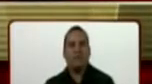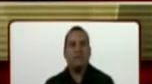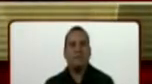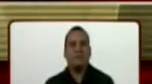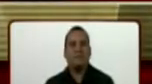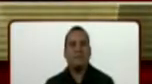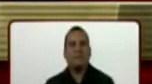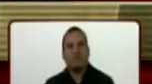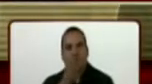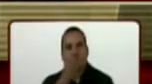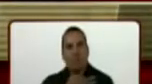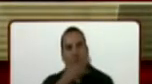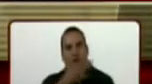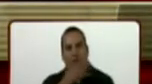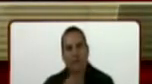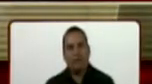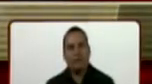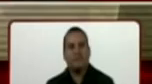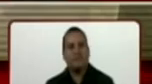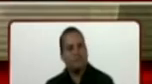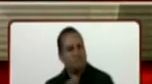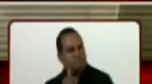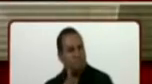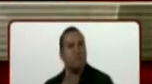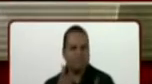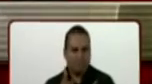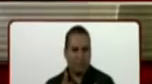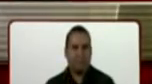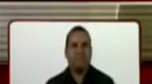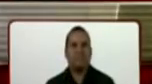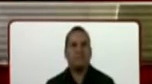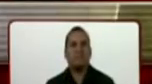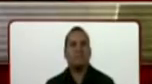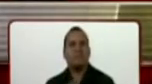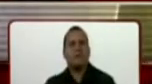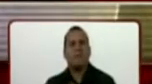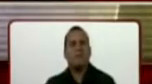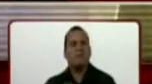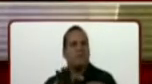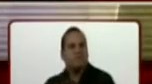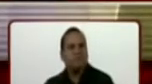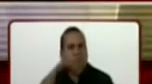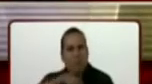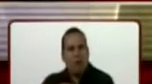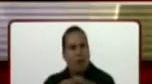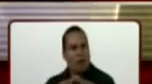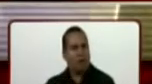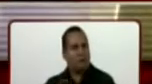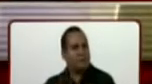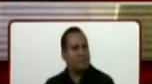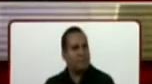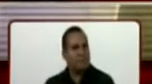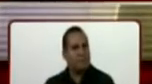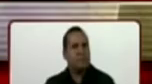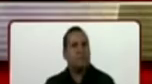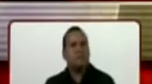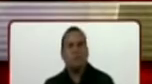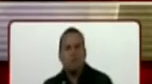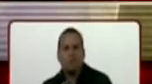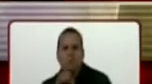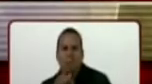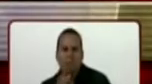Buenas tardes. ¿Cómo está? ¿Cómo le va? La abstención como un fenómeno político puede ser nocivo para el